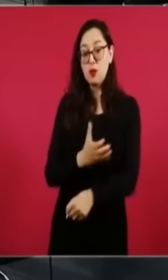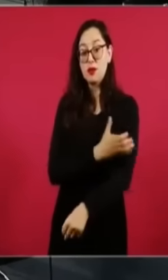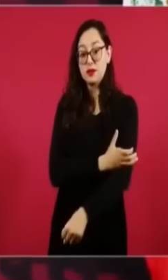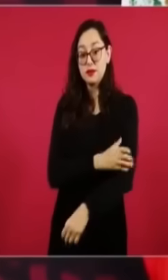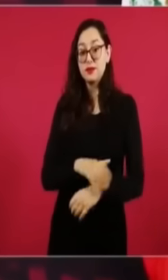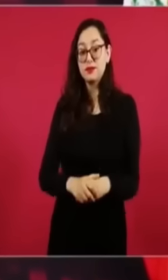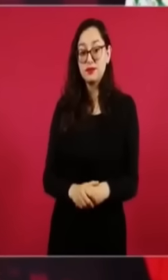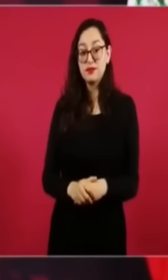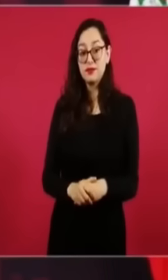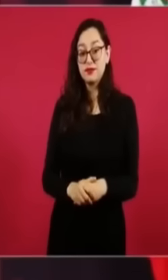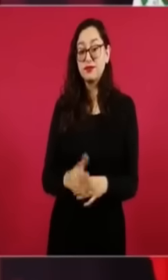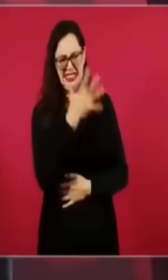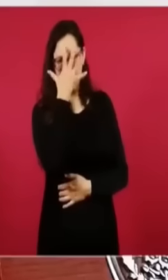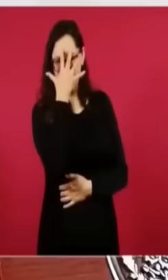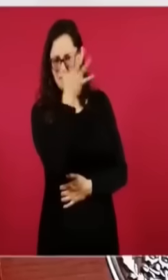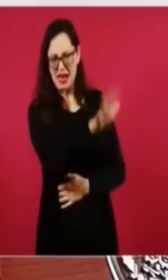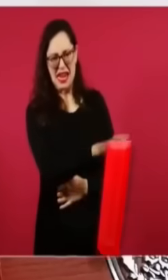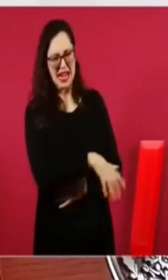estar con Claudia hoy.